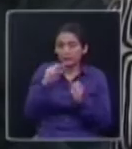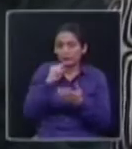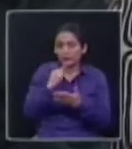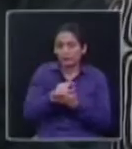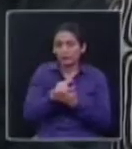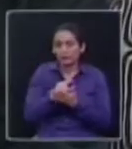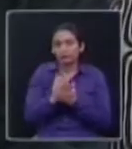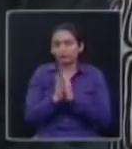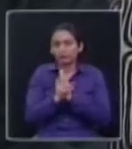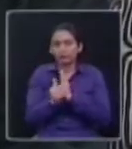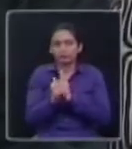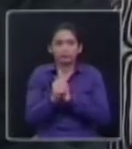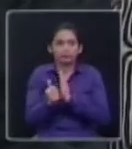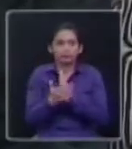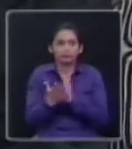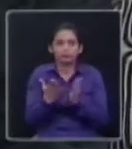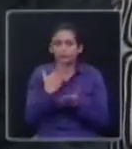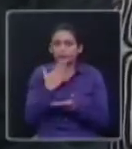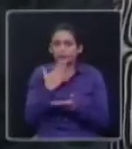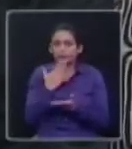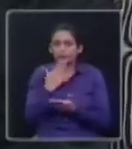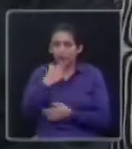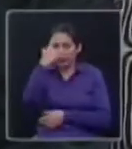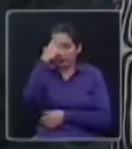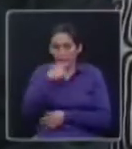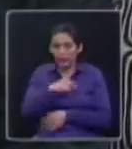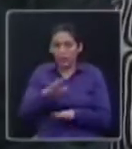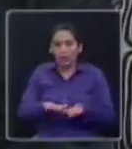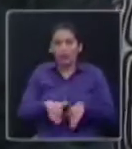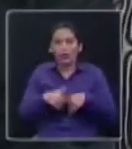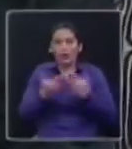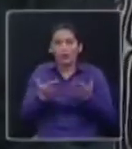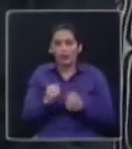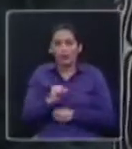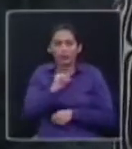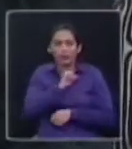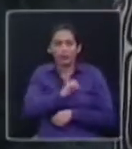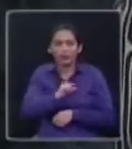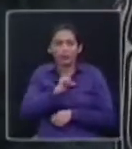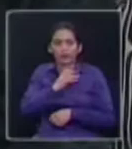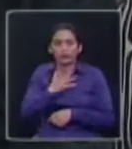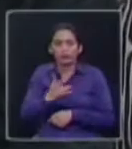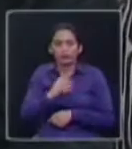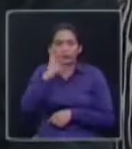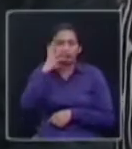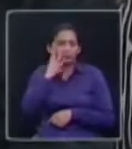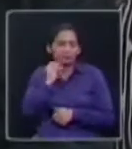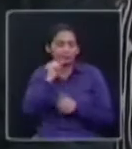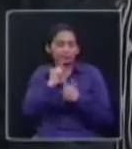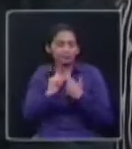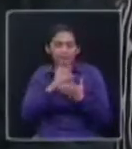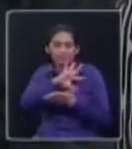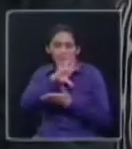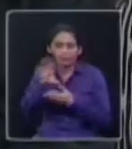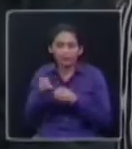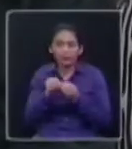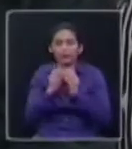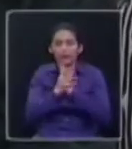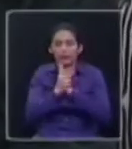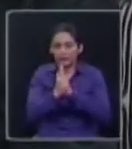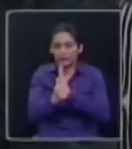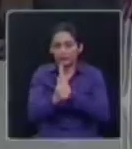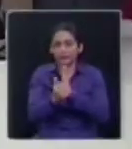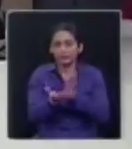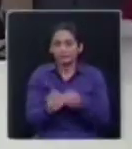habilidad, significa comportamiento, significa actitud y significa experiencia probada en la dirección del